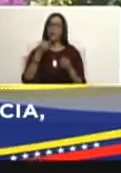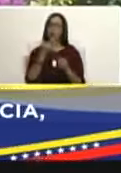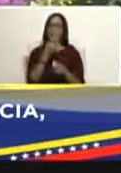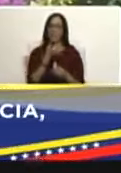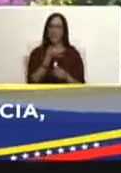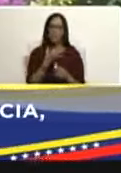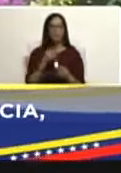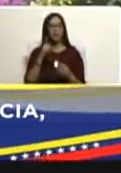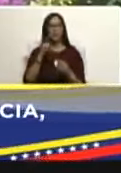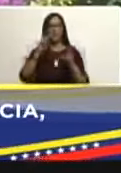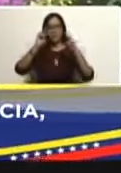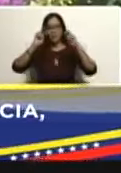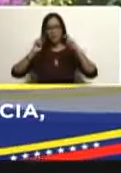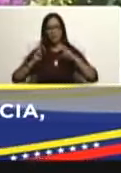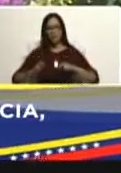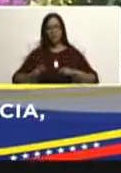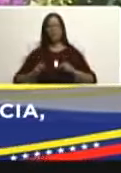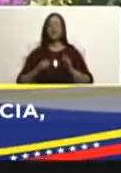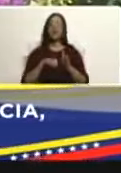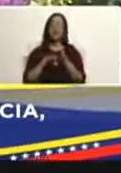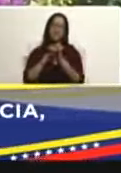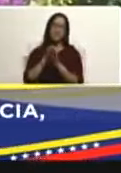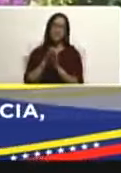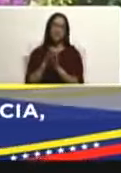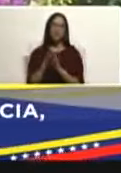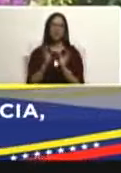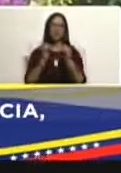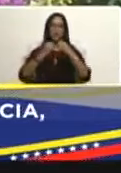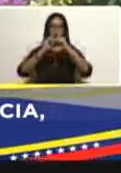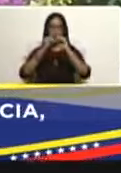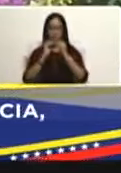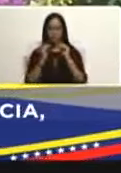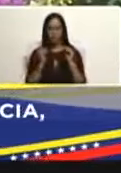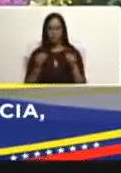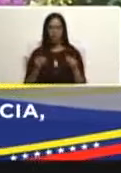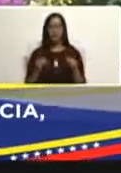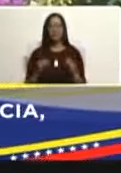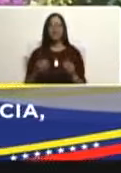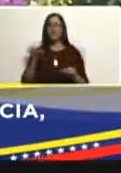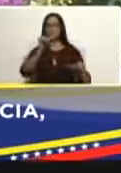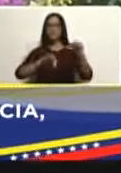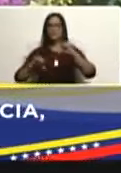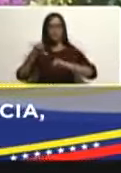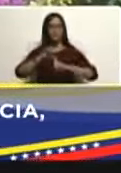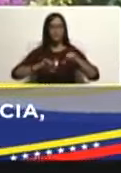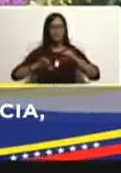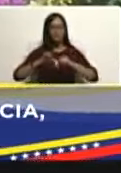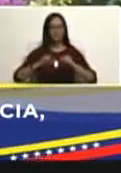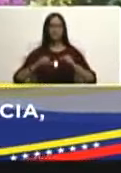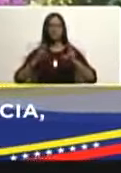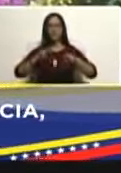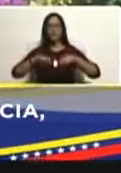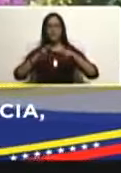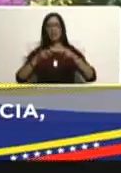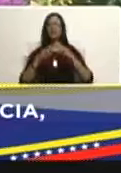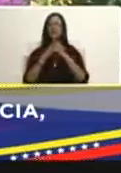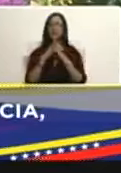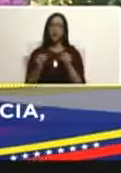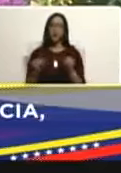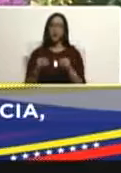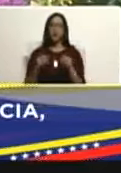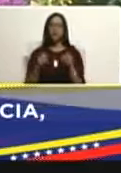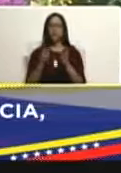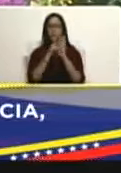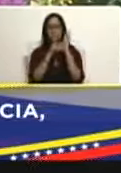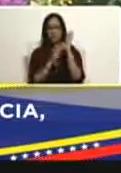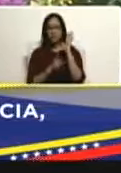para diagnóstico, los desarrollos de las moléculas, los surfactantes, los biofertilizantes. Ahí tenemos una agenda plural, presidente,